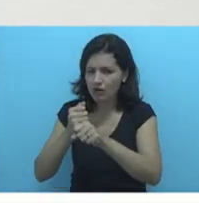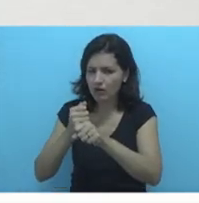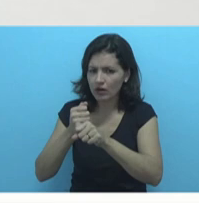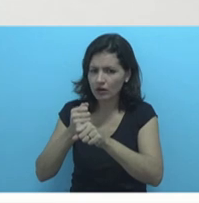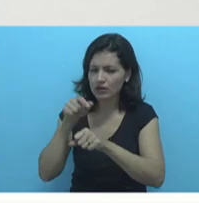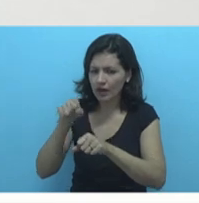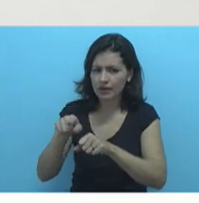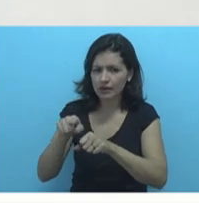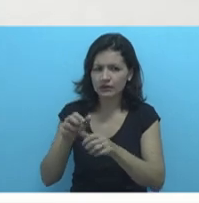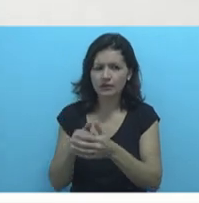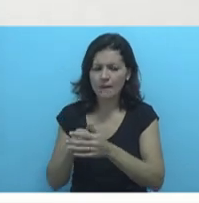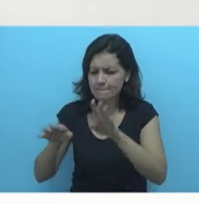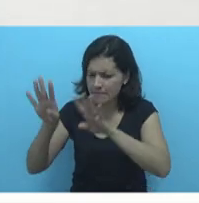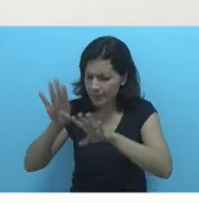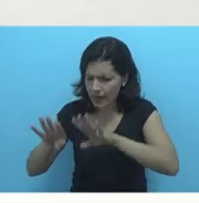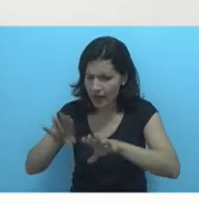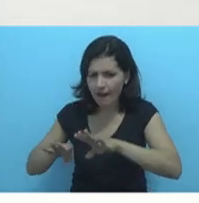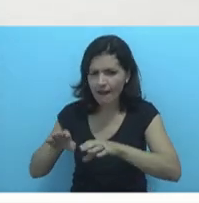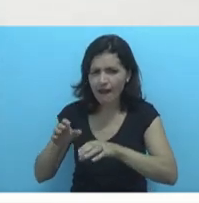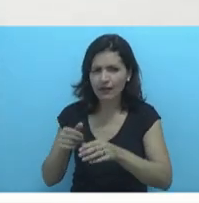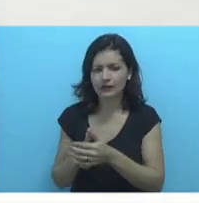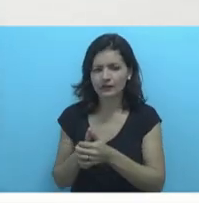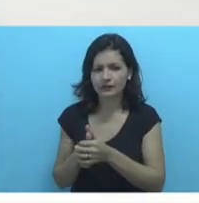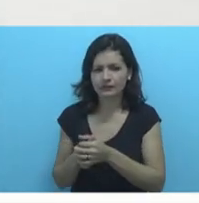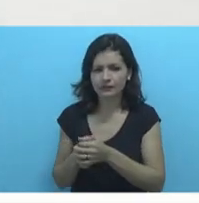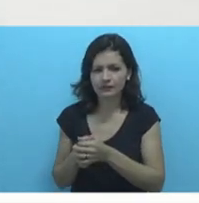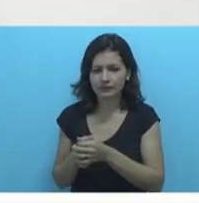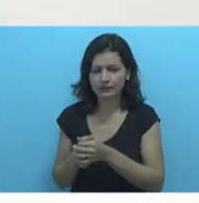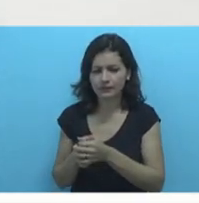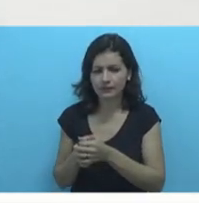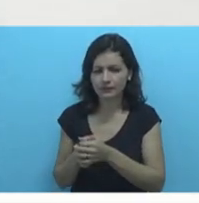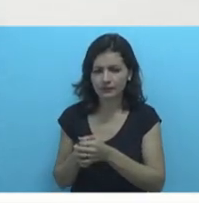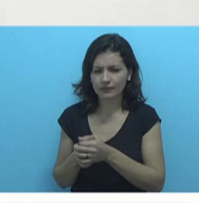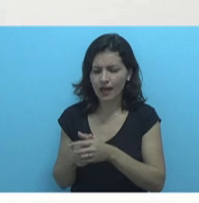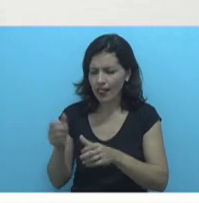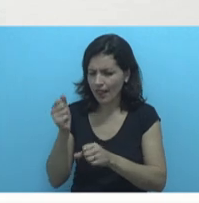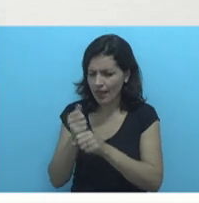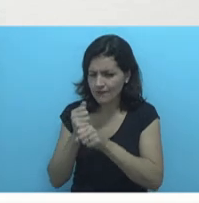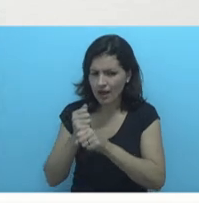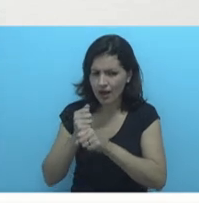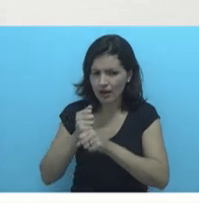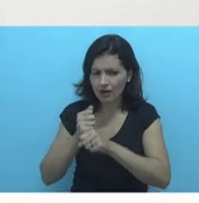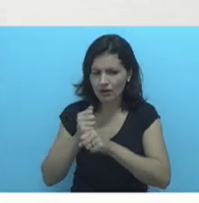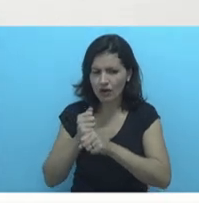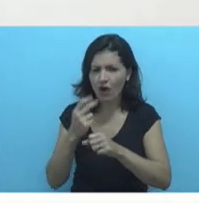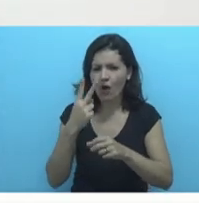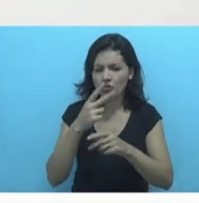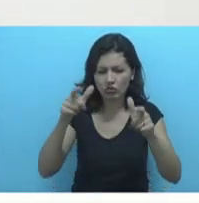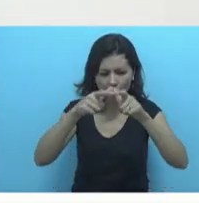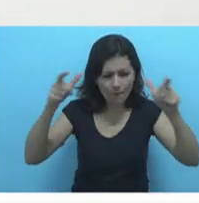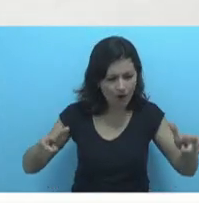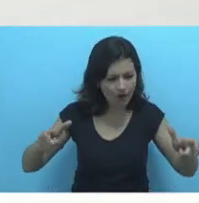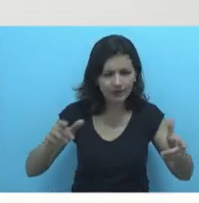y a planificar las obras. Acá está el chino Garibay, los dos puentes que se reconstruyeron y que se